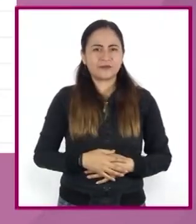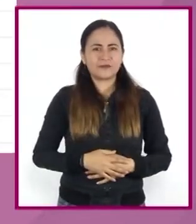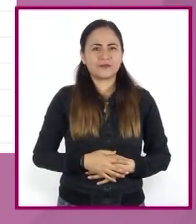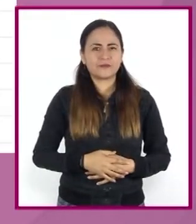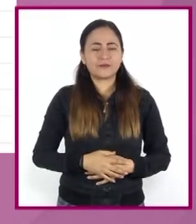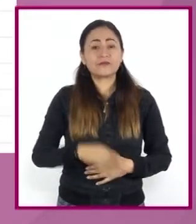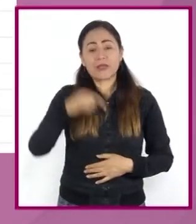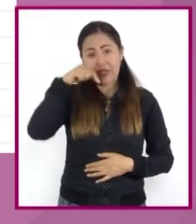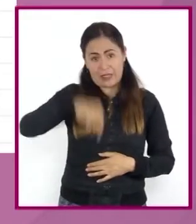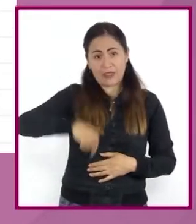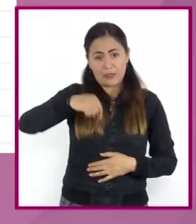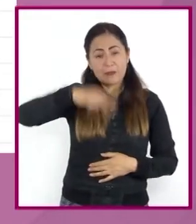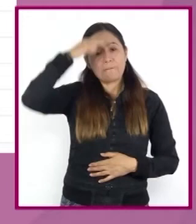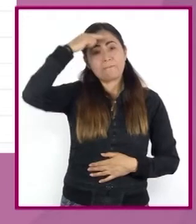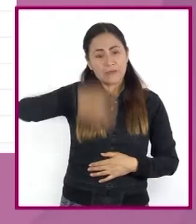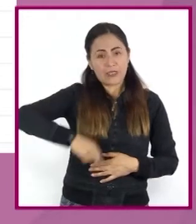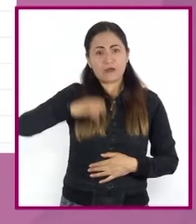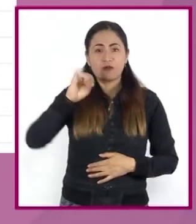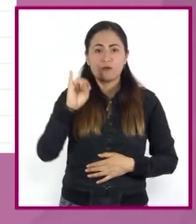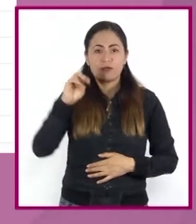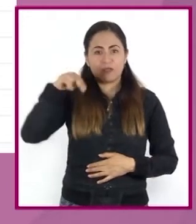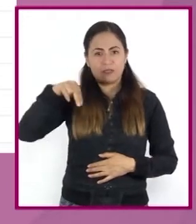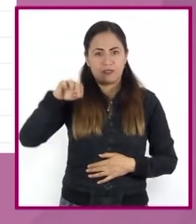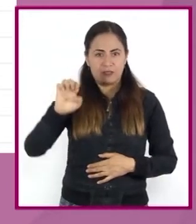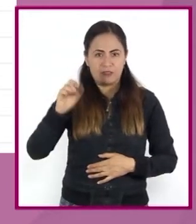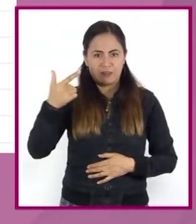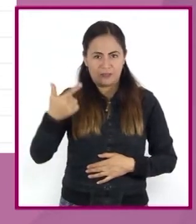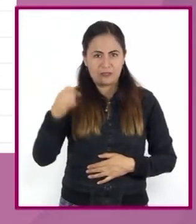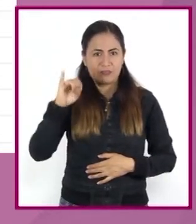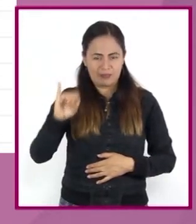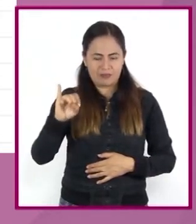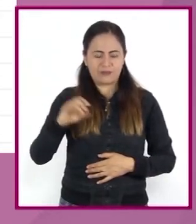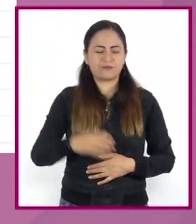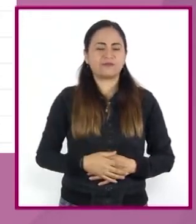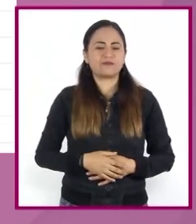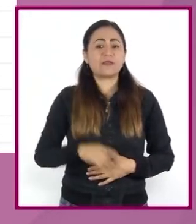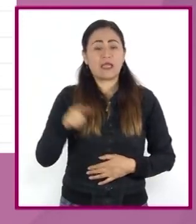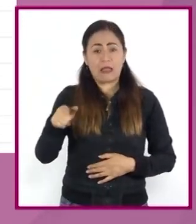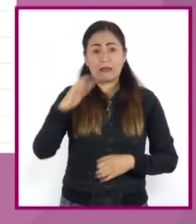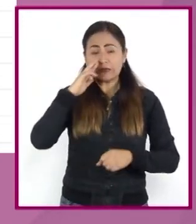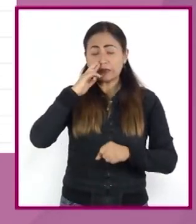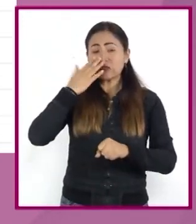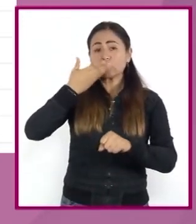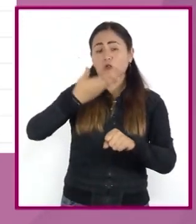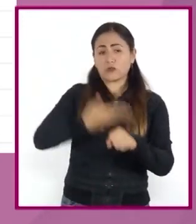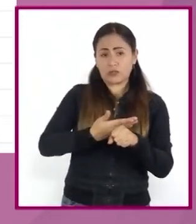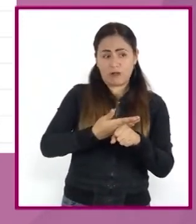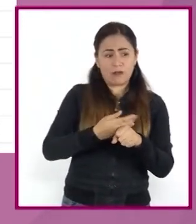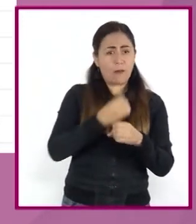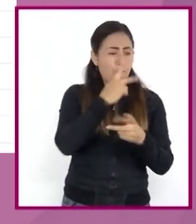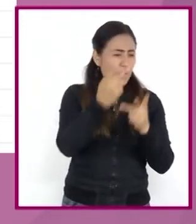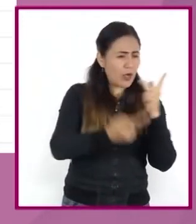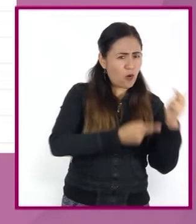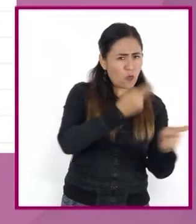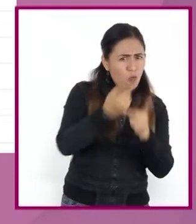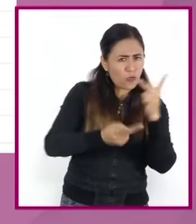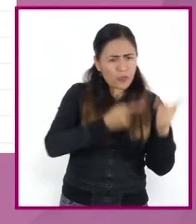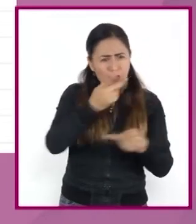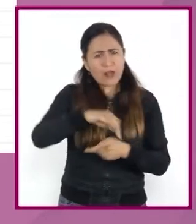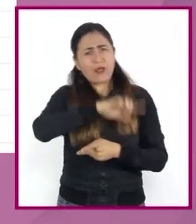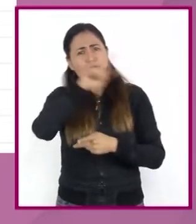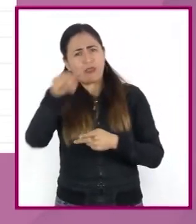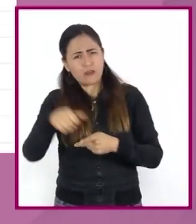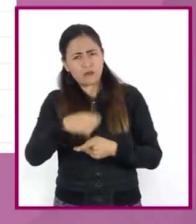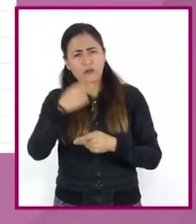país, el Instituto Nacional de Estadística y Geografía, INEGI, es el encargado de captar y difundir información